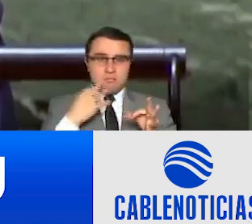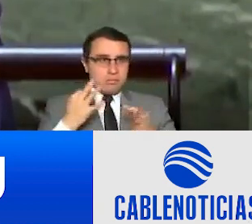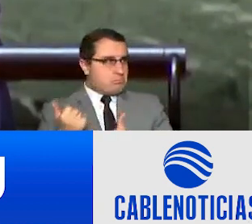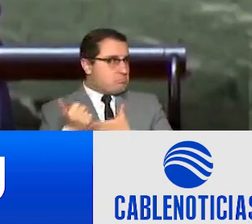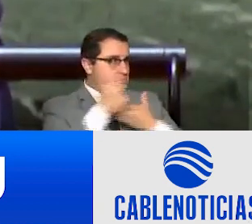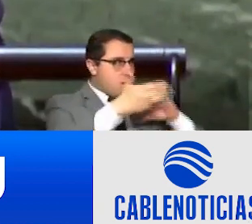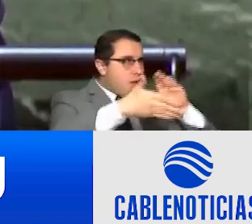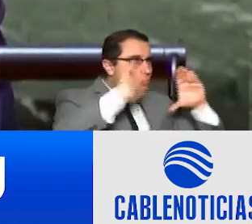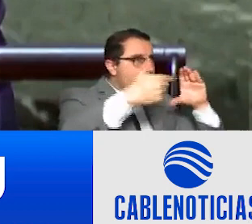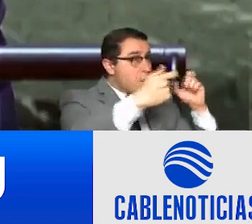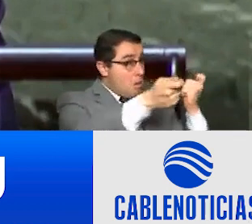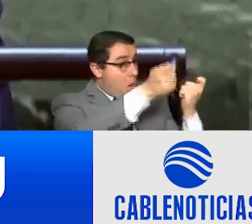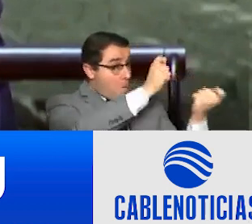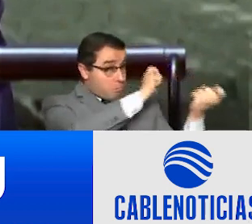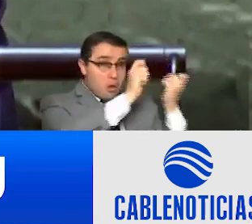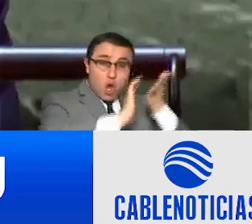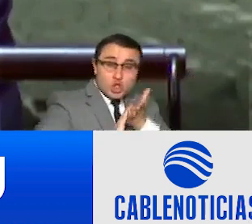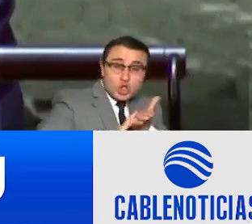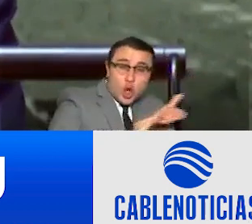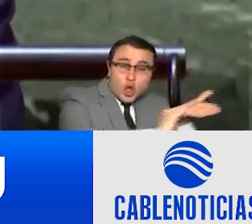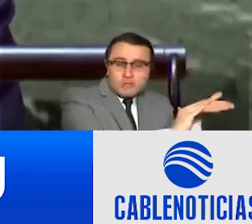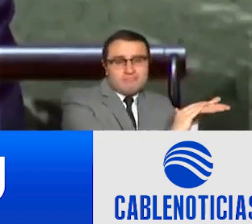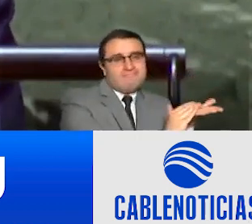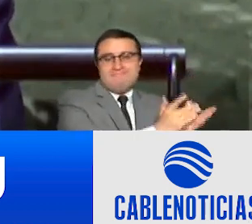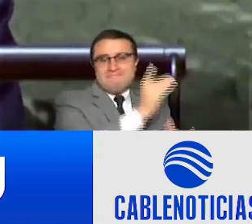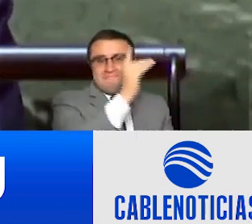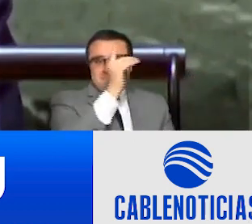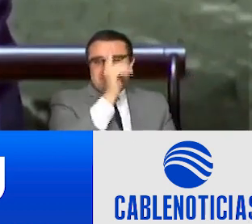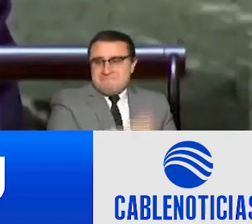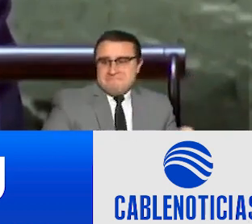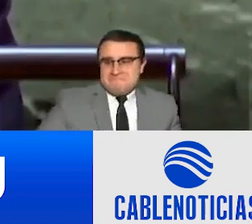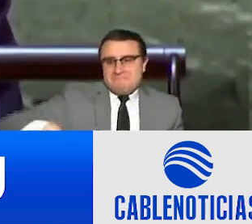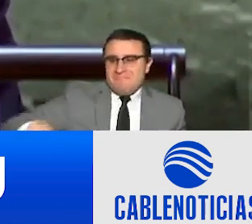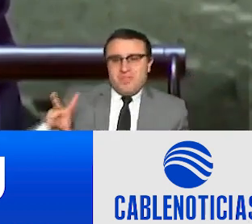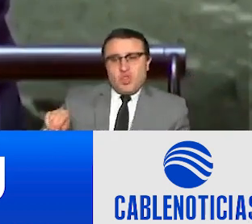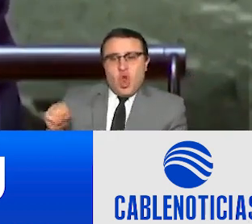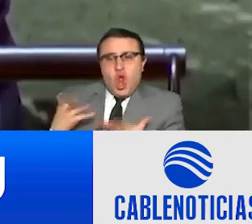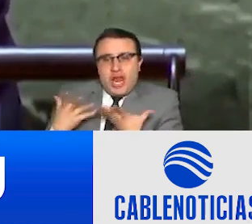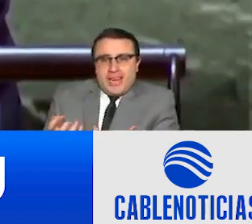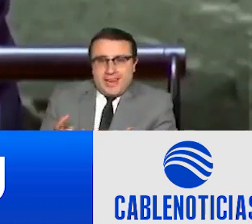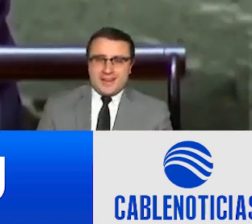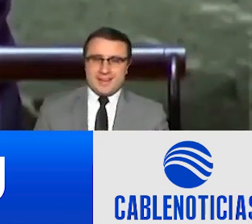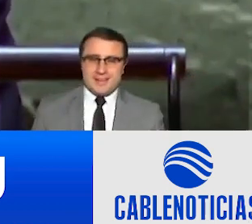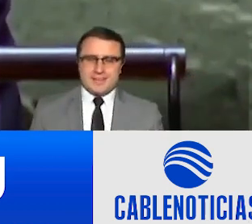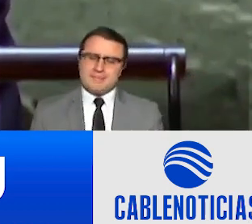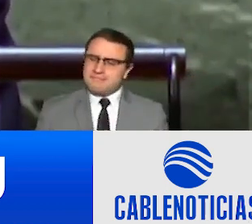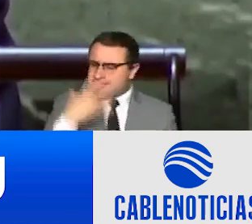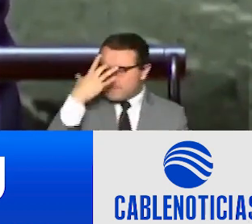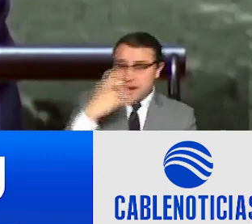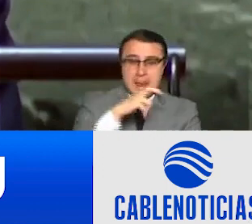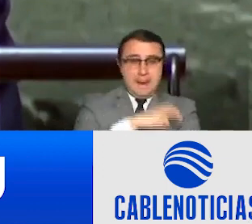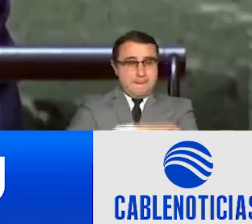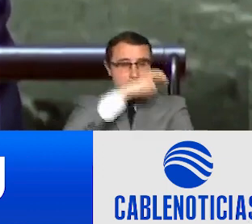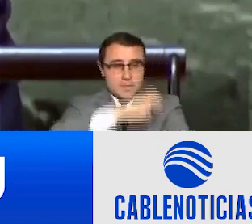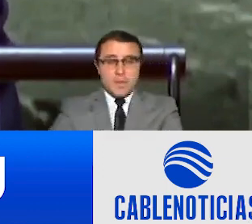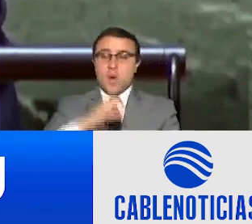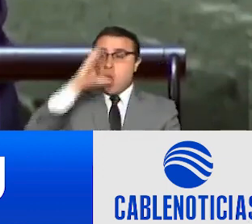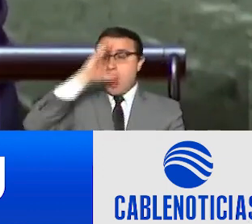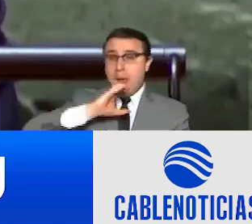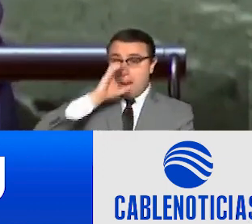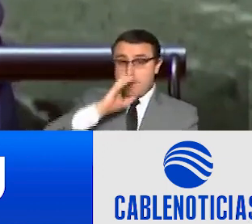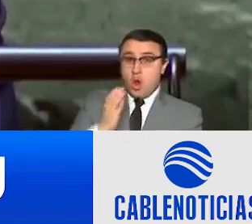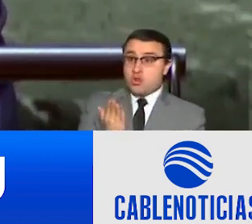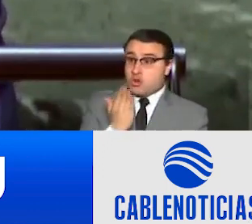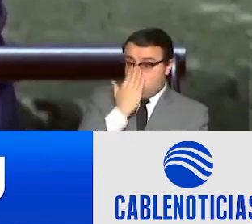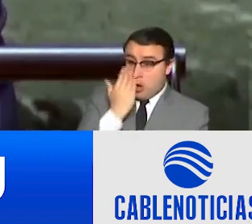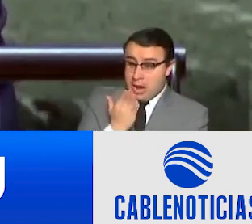crisis climática, porque ni más ni menos dejar de consumir petróleo, carbón y